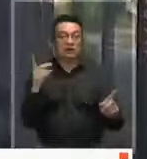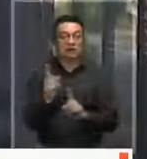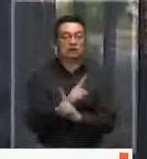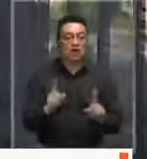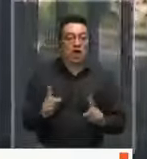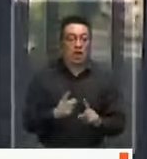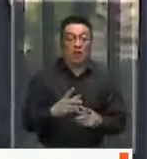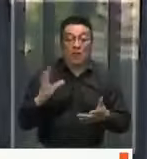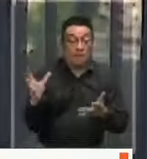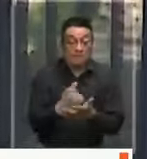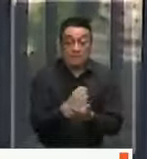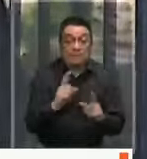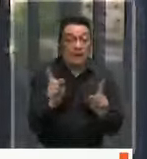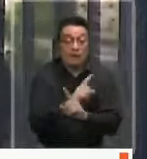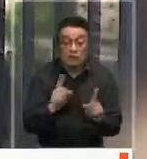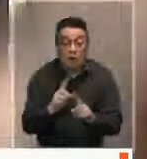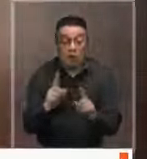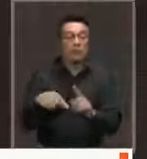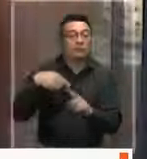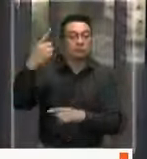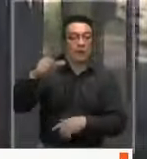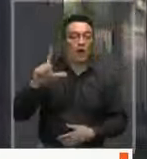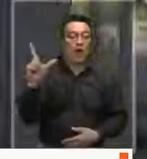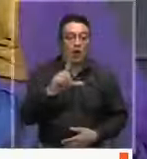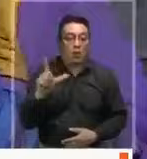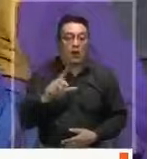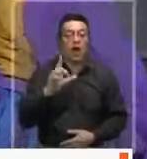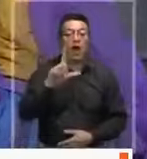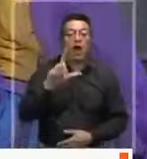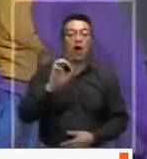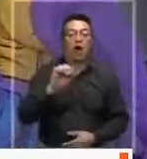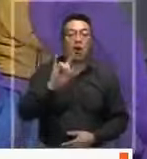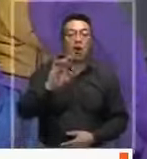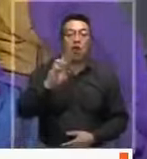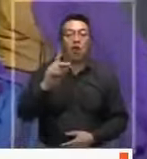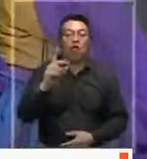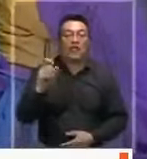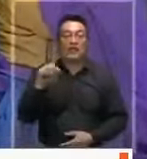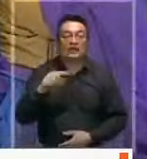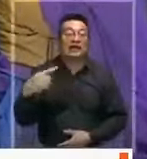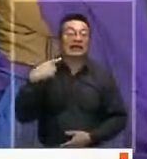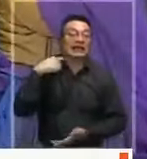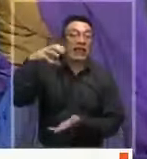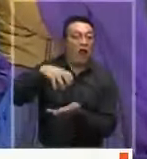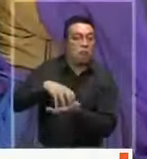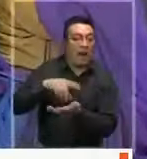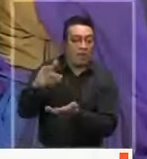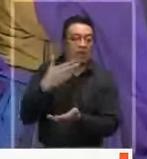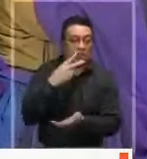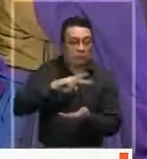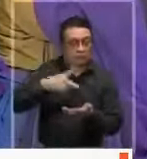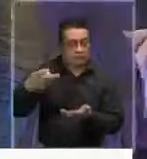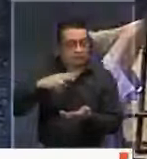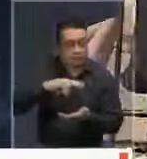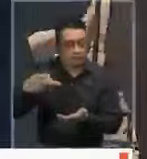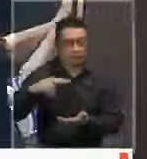logran, harán el último intento el lunes en la Gruta de Lourdes, en Quinta Normal.